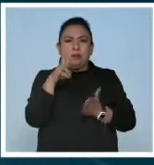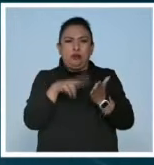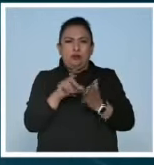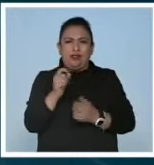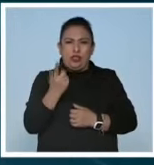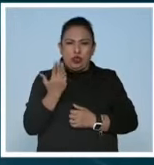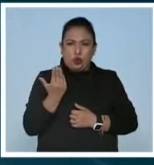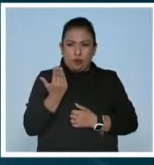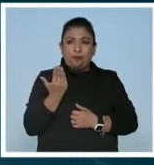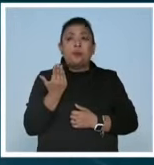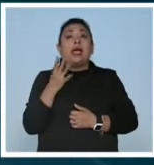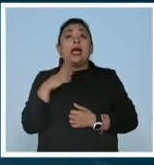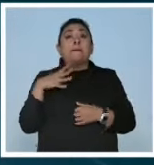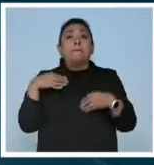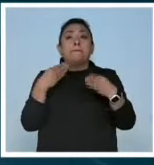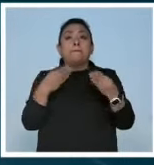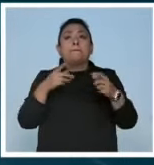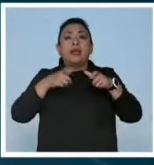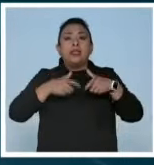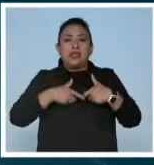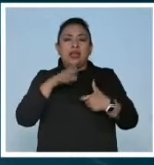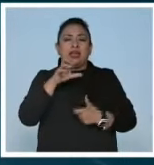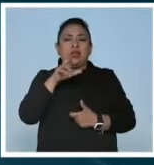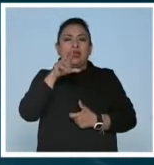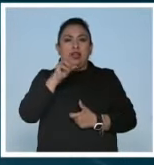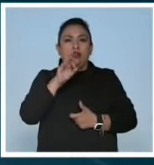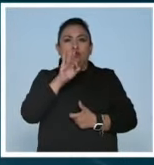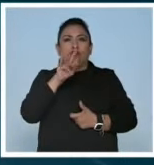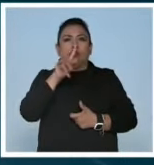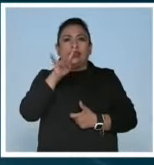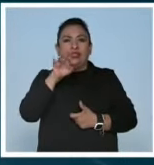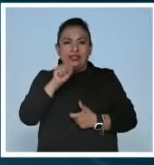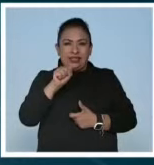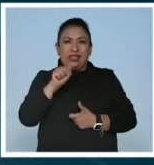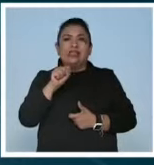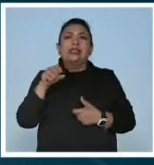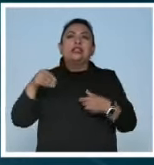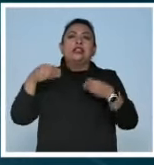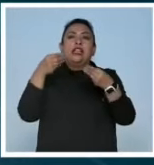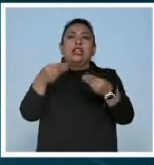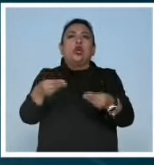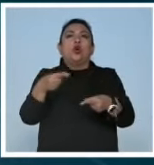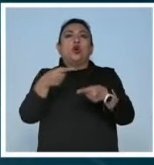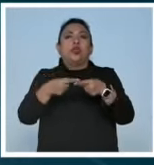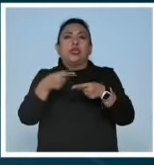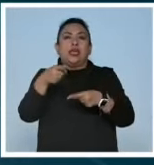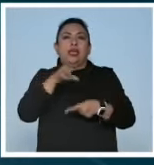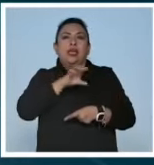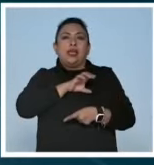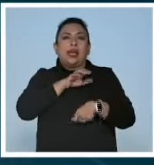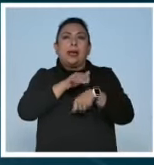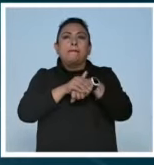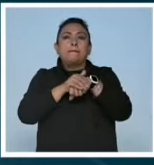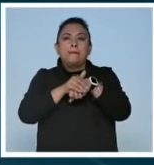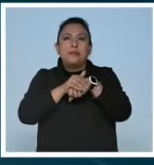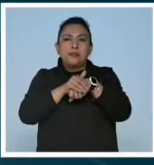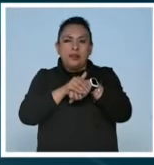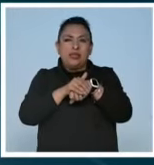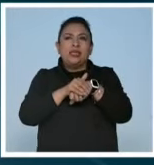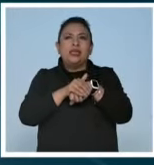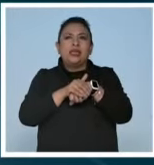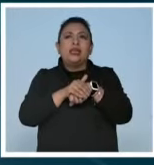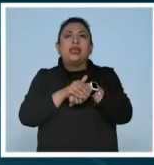2021 habías recibido la medalla Carlos Fuentes por parte que te la entregó tu querida amiga, también una gran